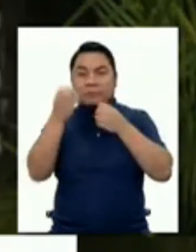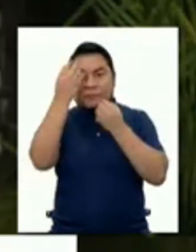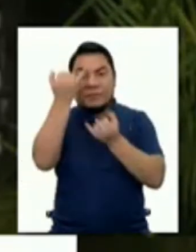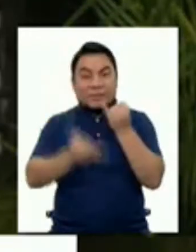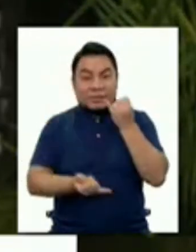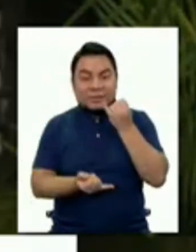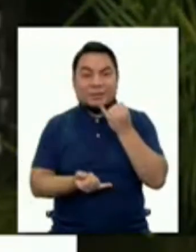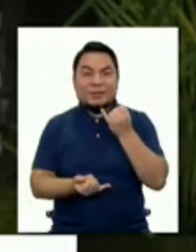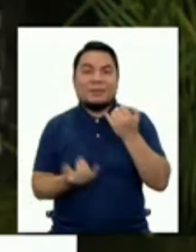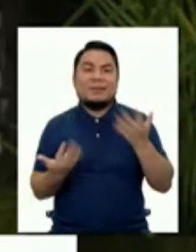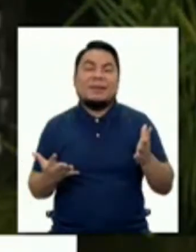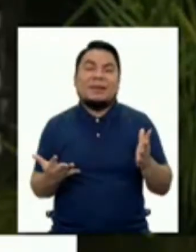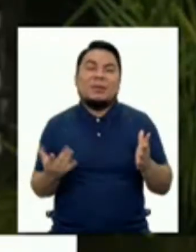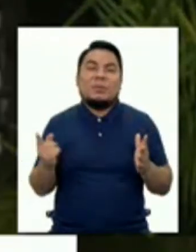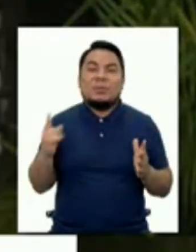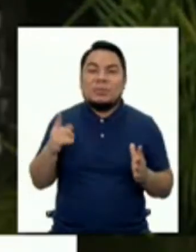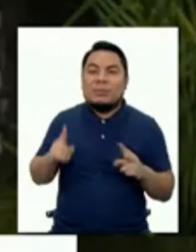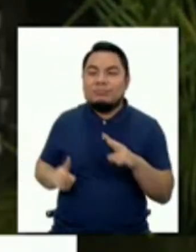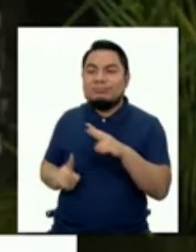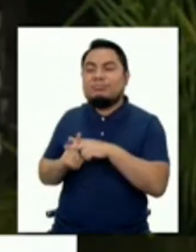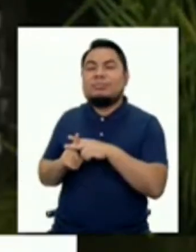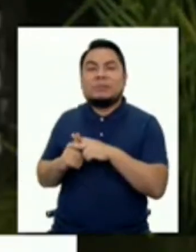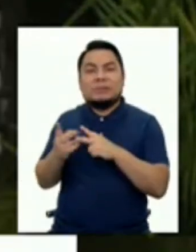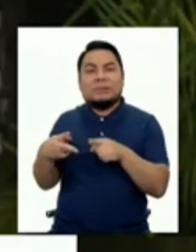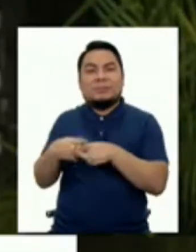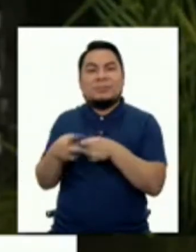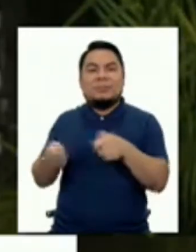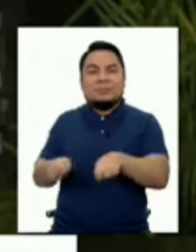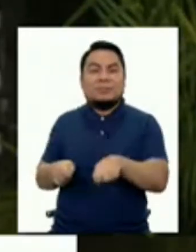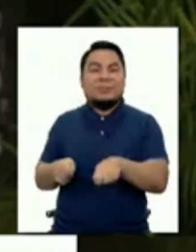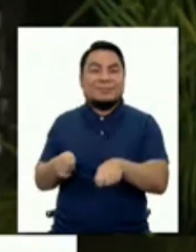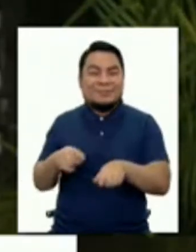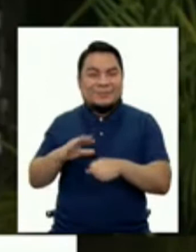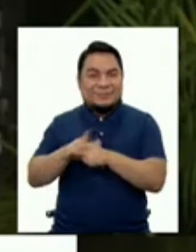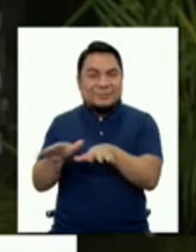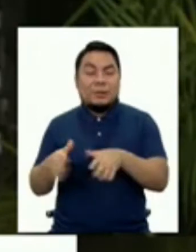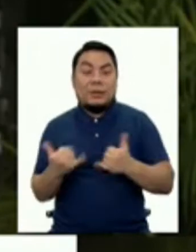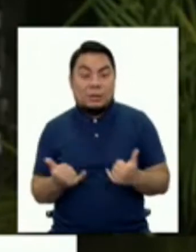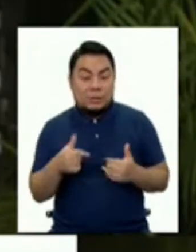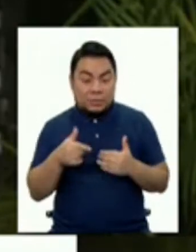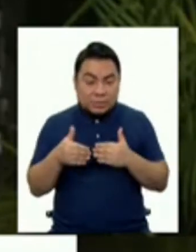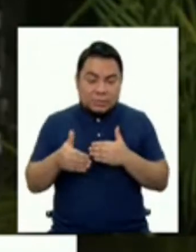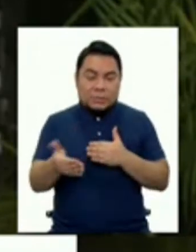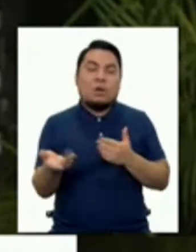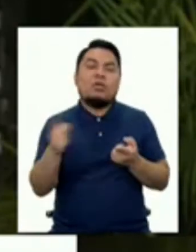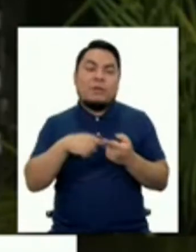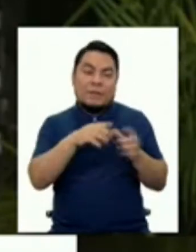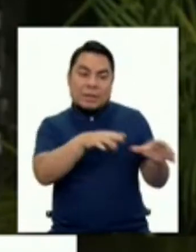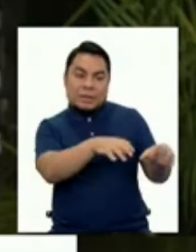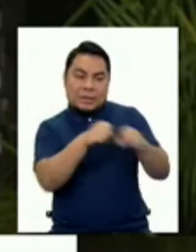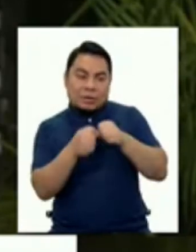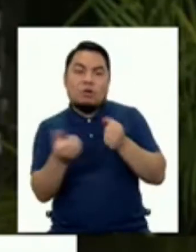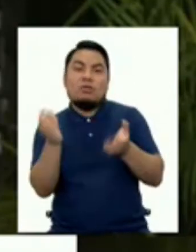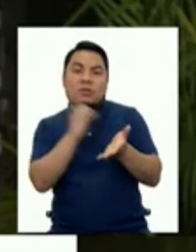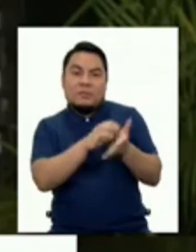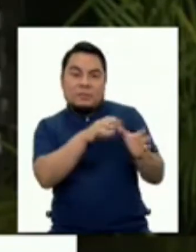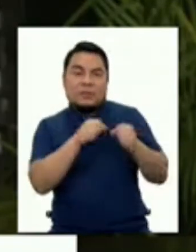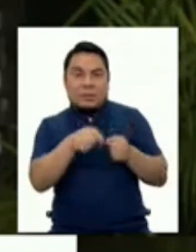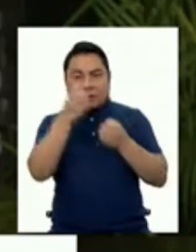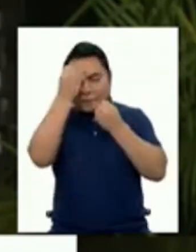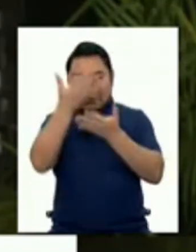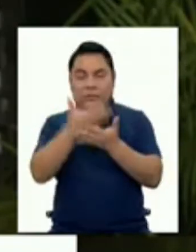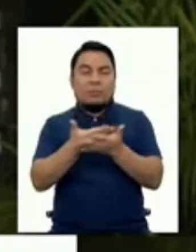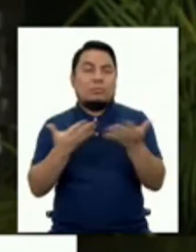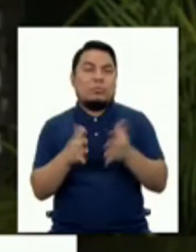final, es que aconteció la suspensión de las actividades en el mes de marzo. En estos próximos días estamos retomando. Es un informe